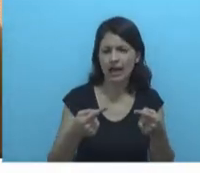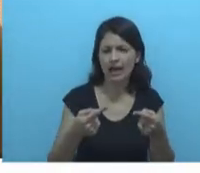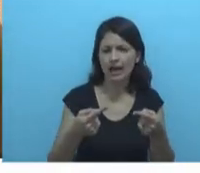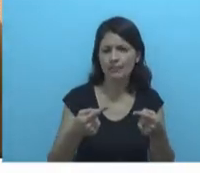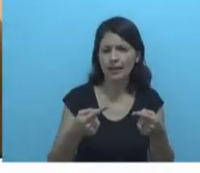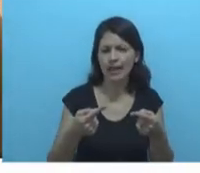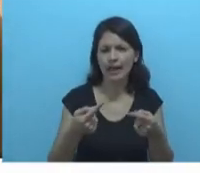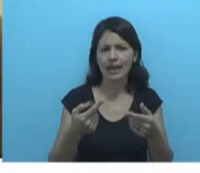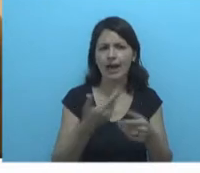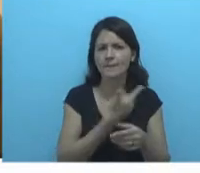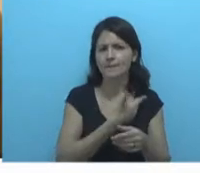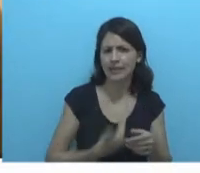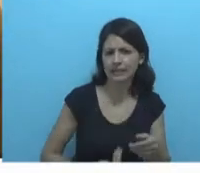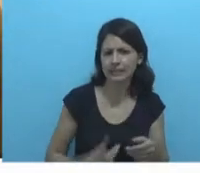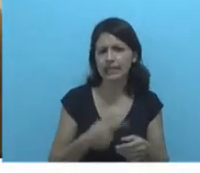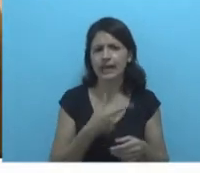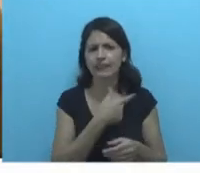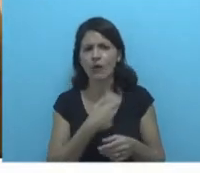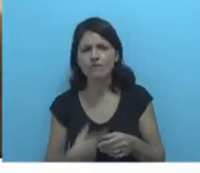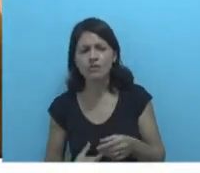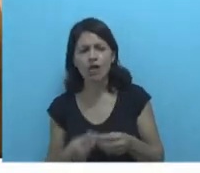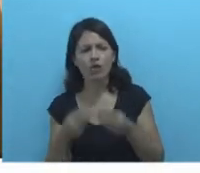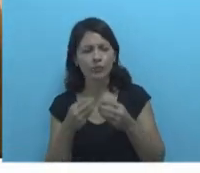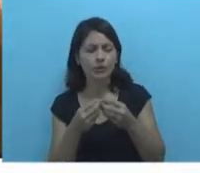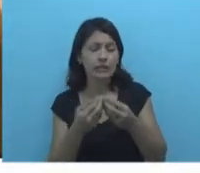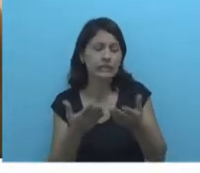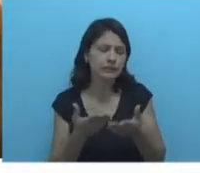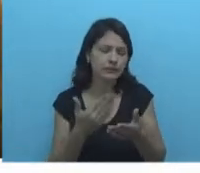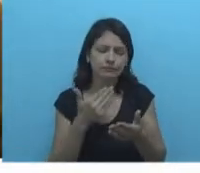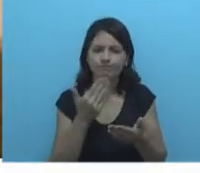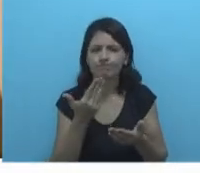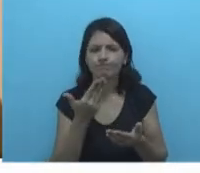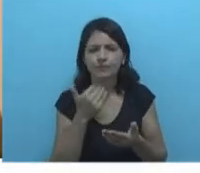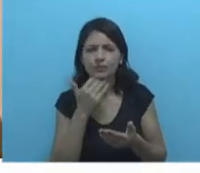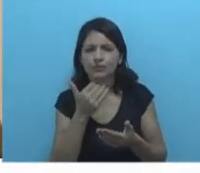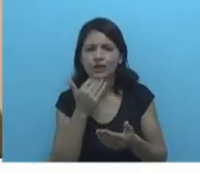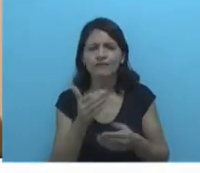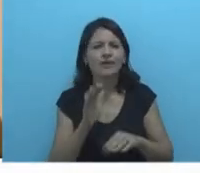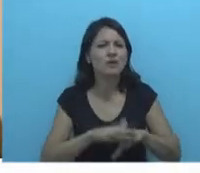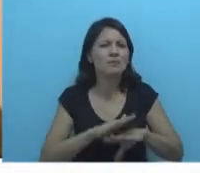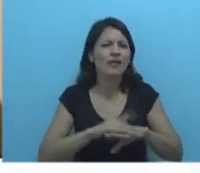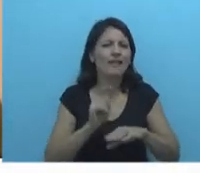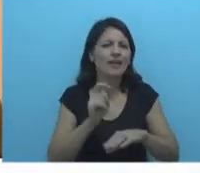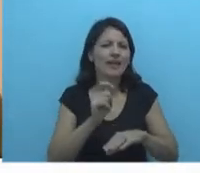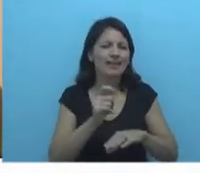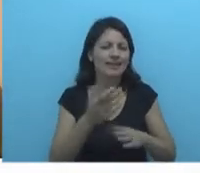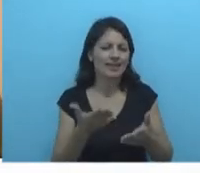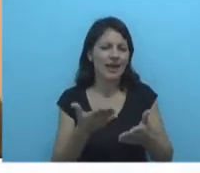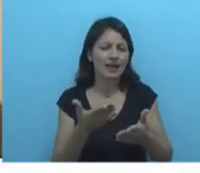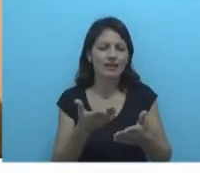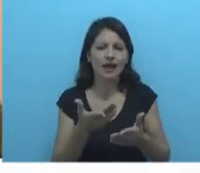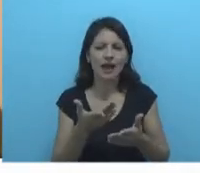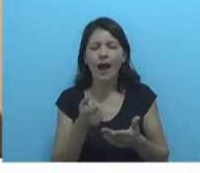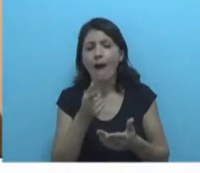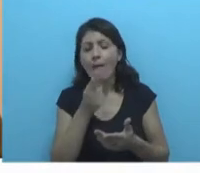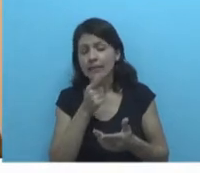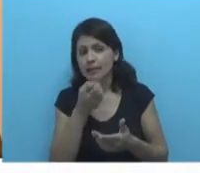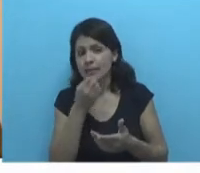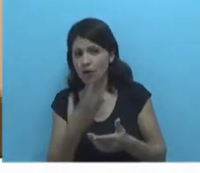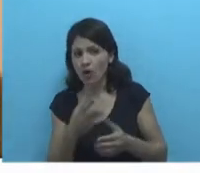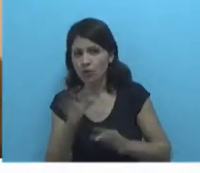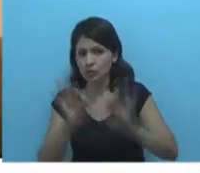decisión. Nos hubiese gustado y tal vez hubiésemos acompañado un proyecto de